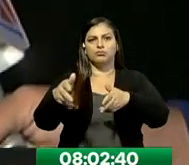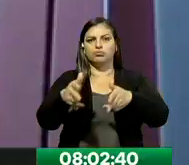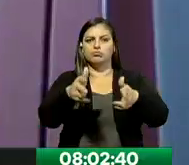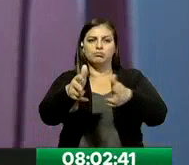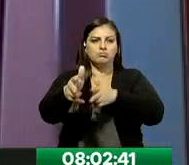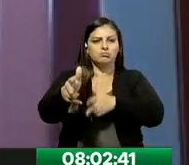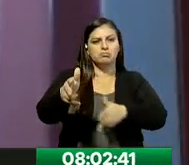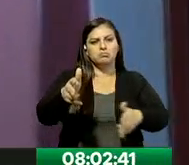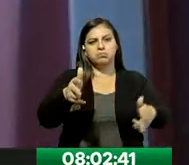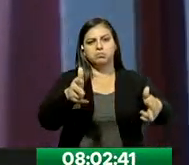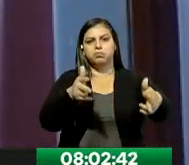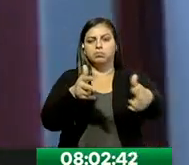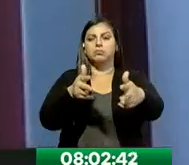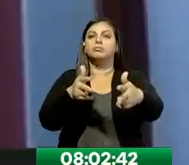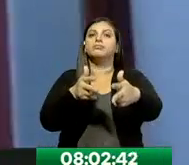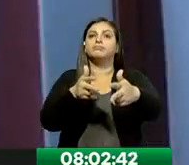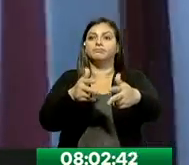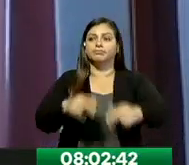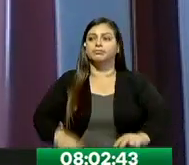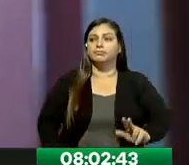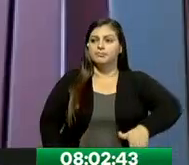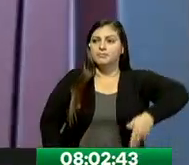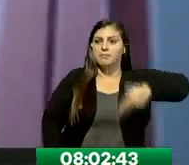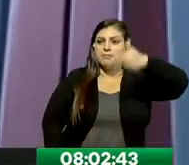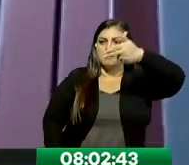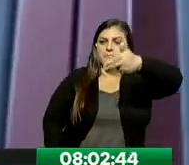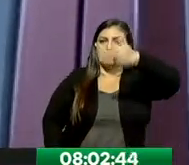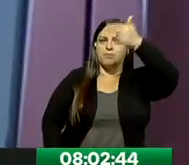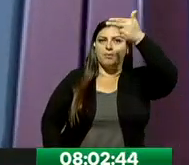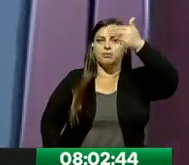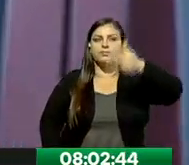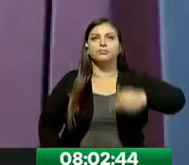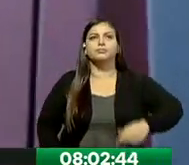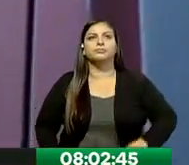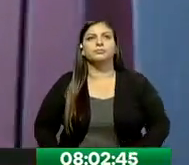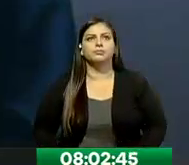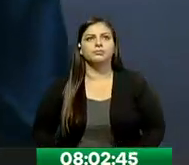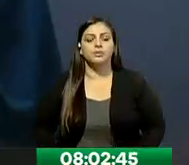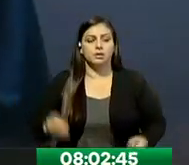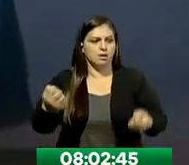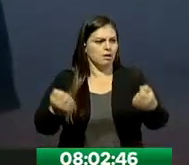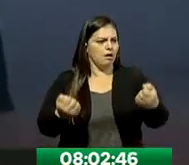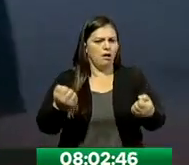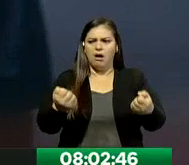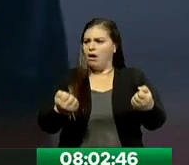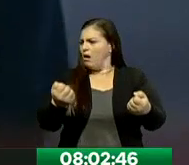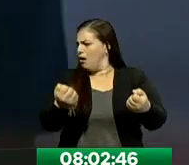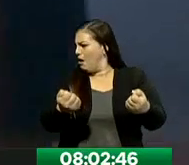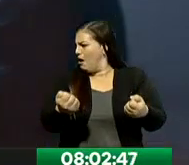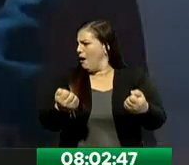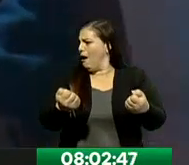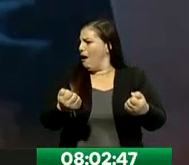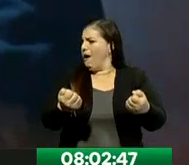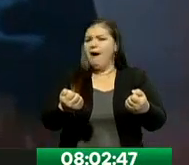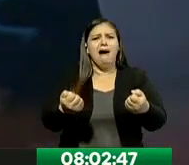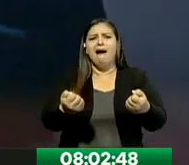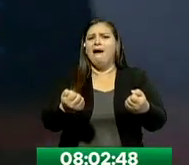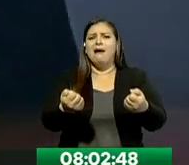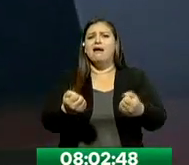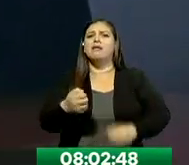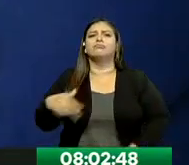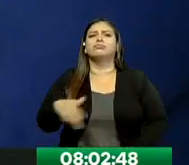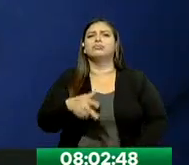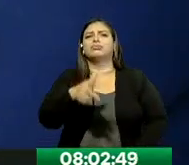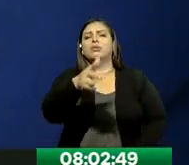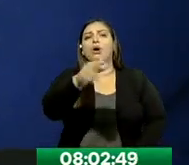dispararle. El conductor trasladó a la víctima hasta una casa de salud, donde solo confirmaron su